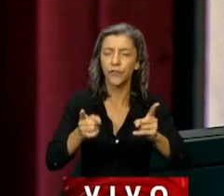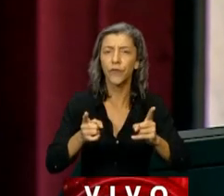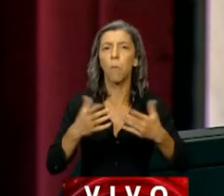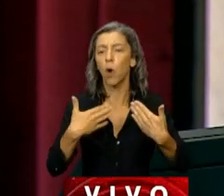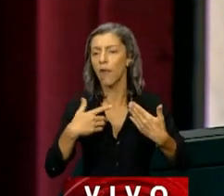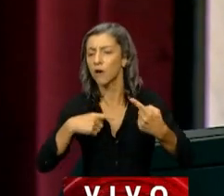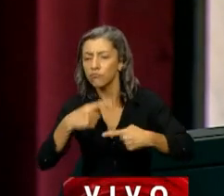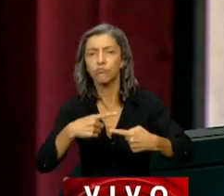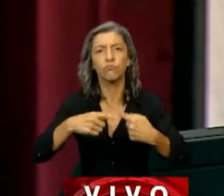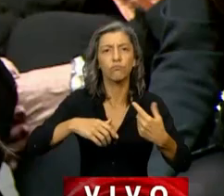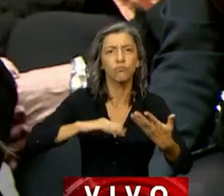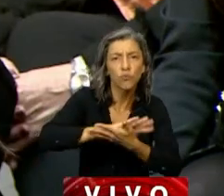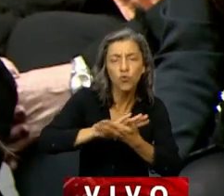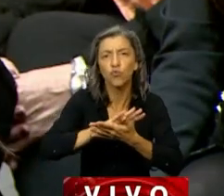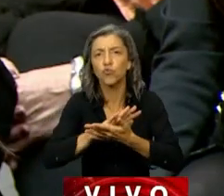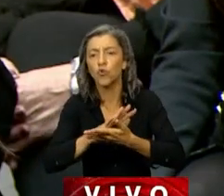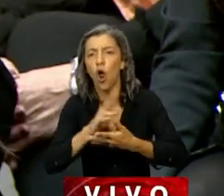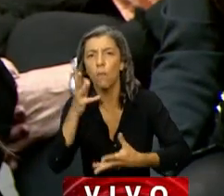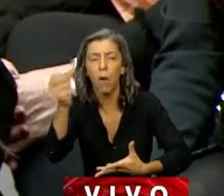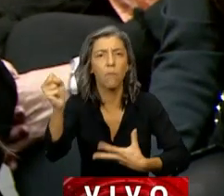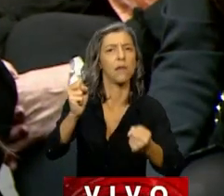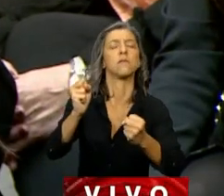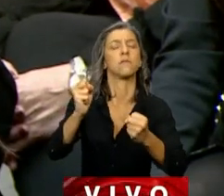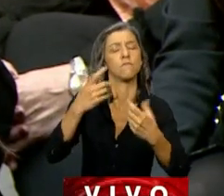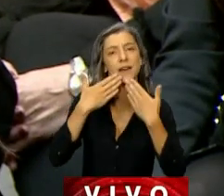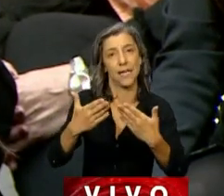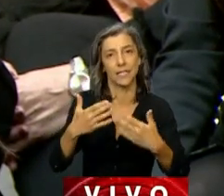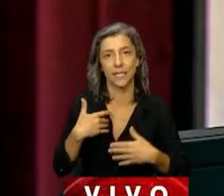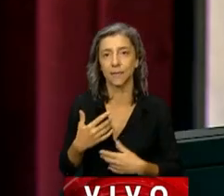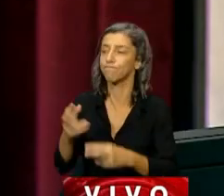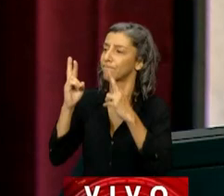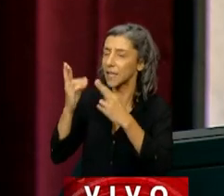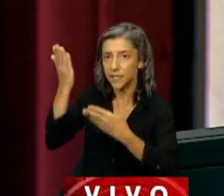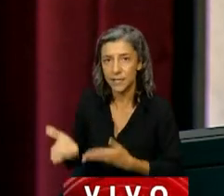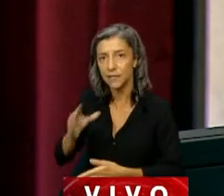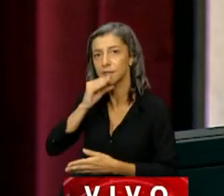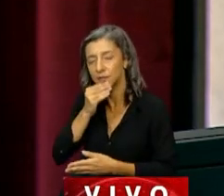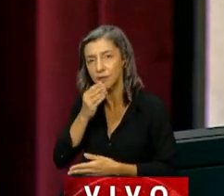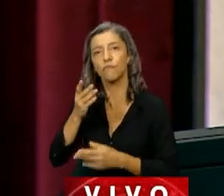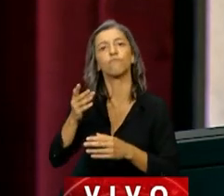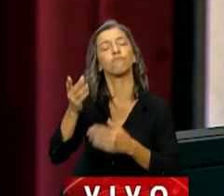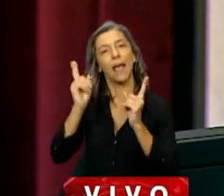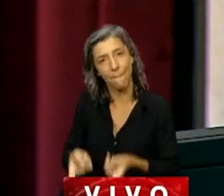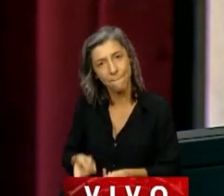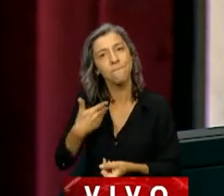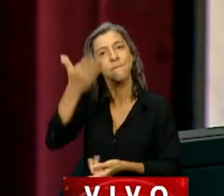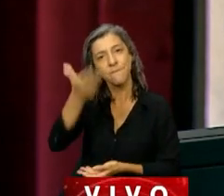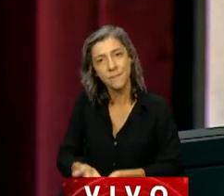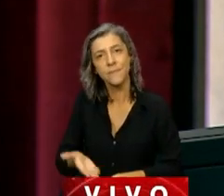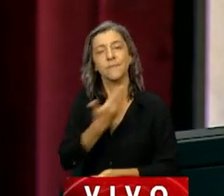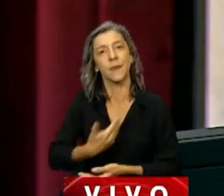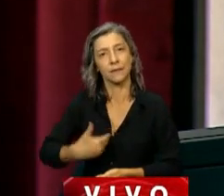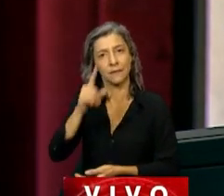mejor para Sergio, para el nuevo equipo, para el presidente Alberto Fernández, para la